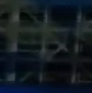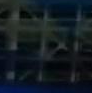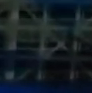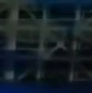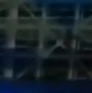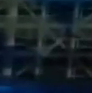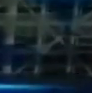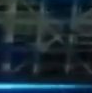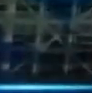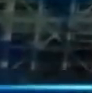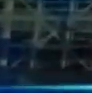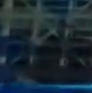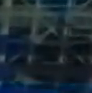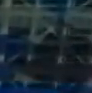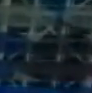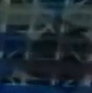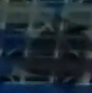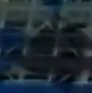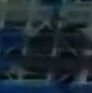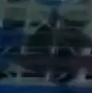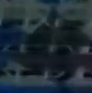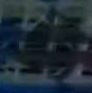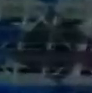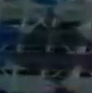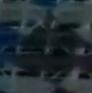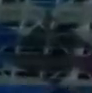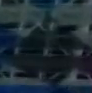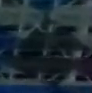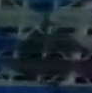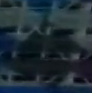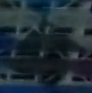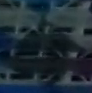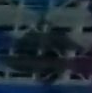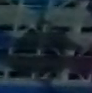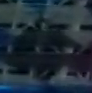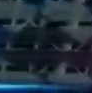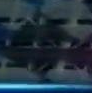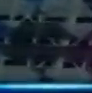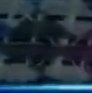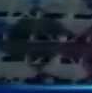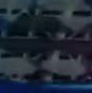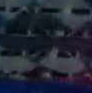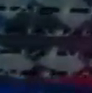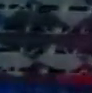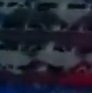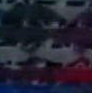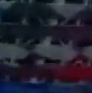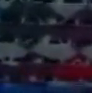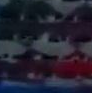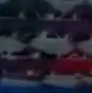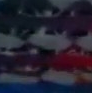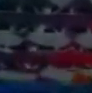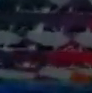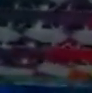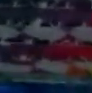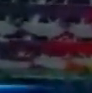132.823 metros de construcción, y que acogerá a más de 3.000 servidores públicos de varias entidades gubernamentales,